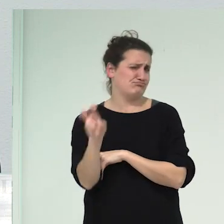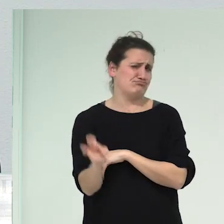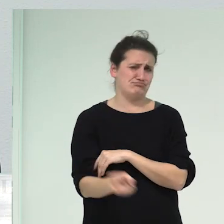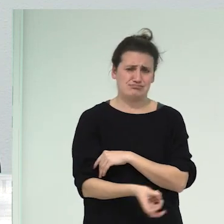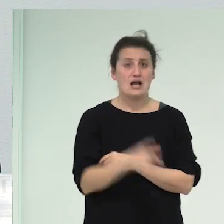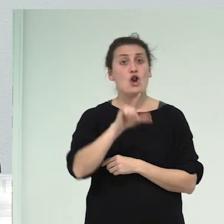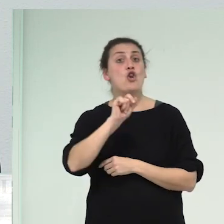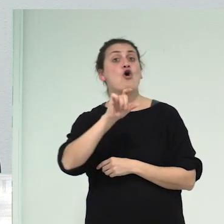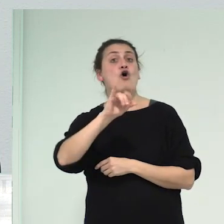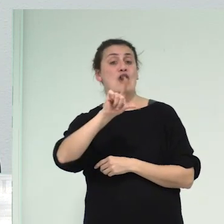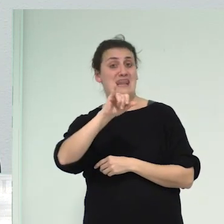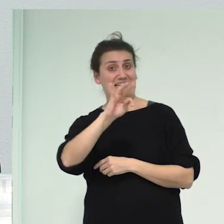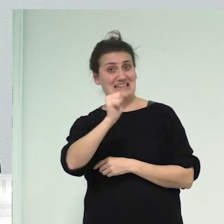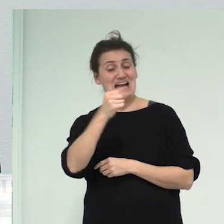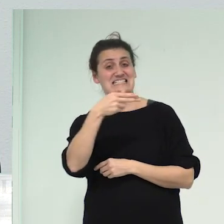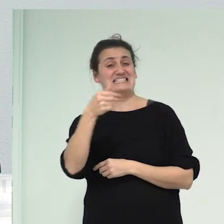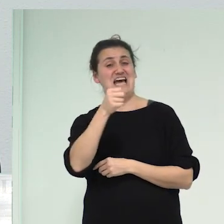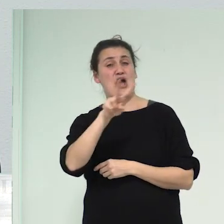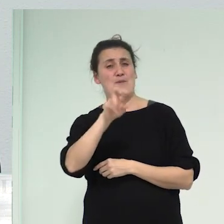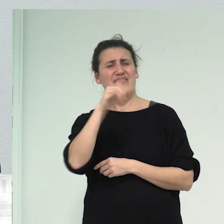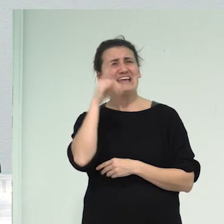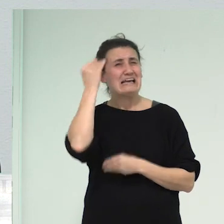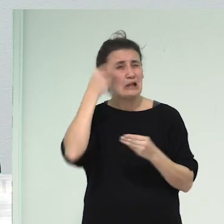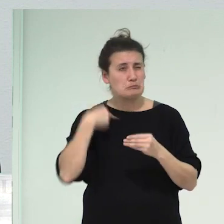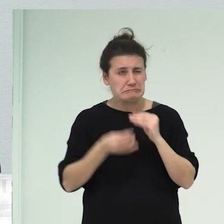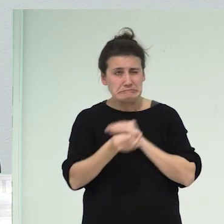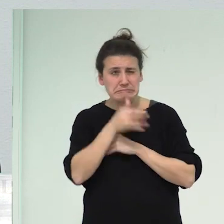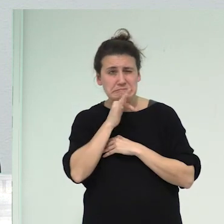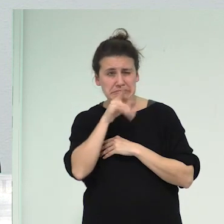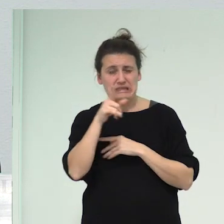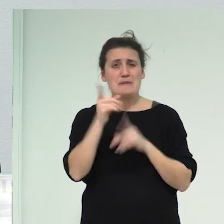Lolita Chávez estuvo creo que viviendo en Bilbao, ¿no? Que ella